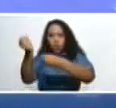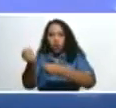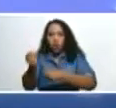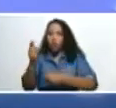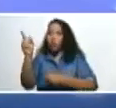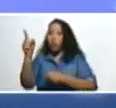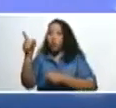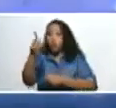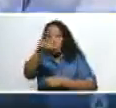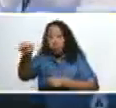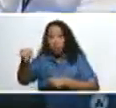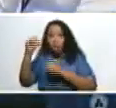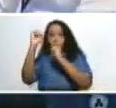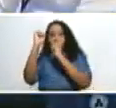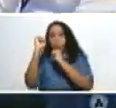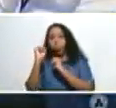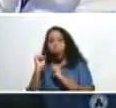la guardia nunca.